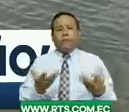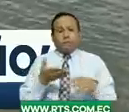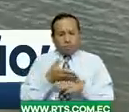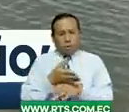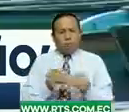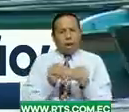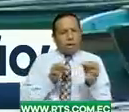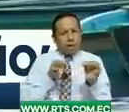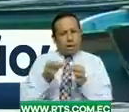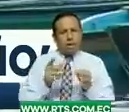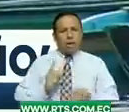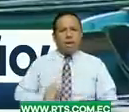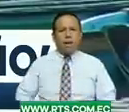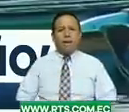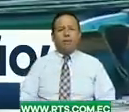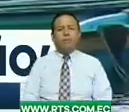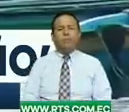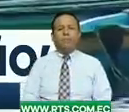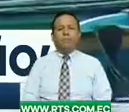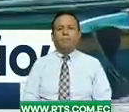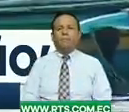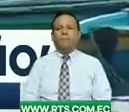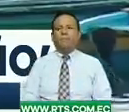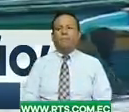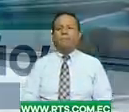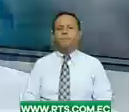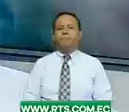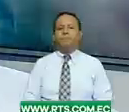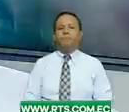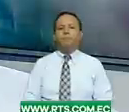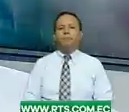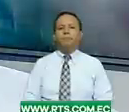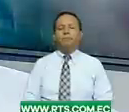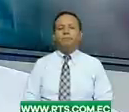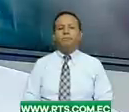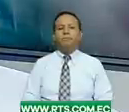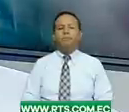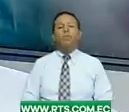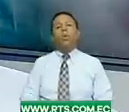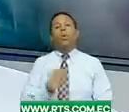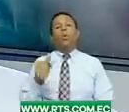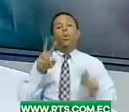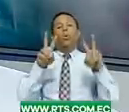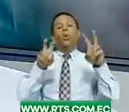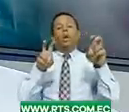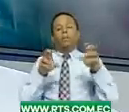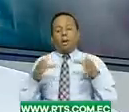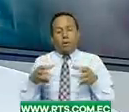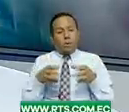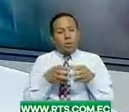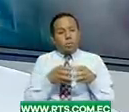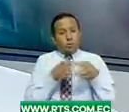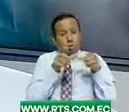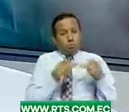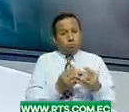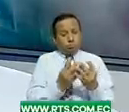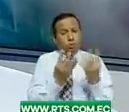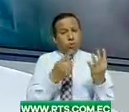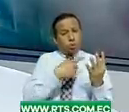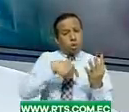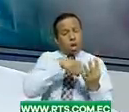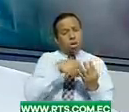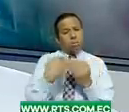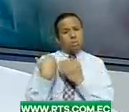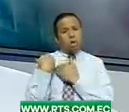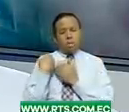Ya en otros temas, la Comisión Ciudadana para Reformar el Sistema de Pensiones del IES expuso ante el presidente de la República, Guillermo